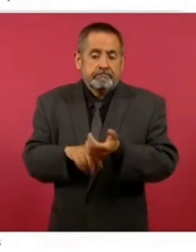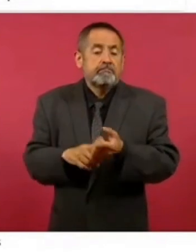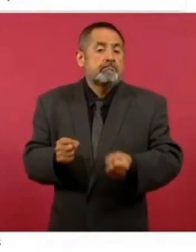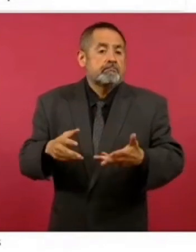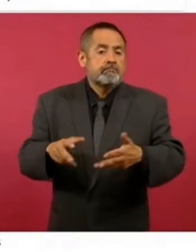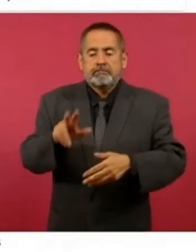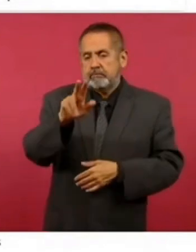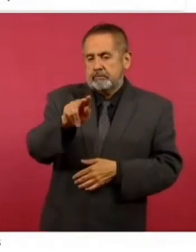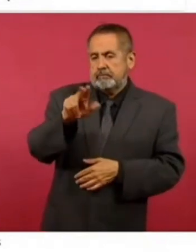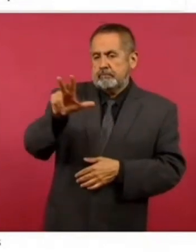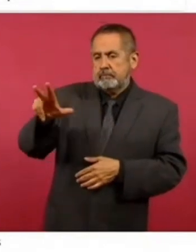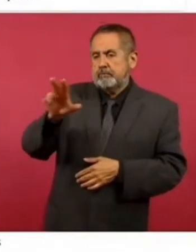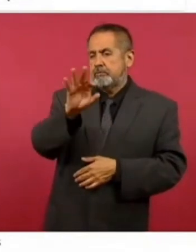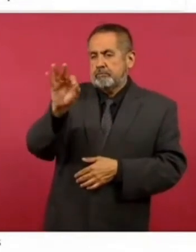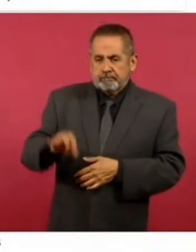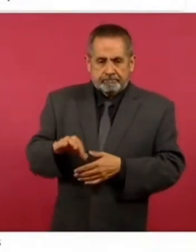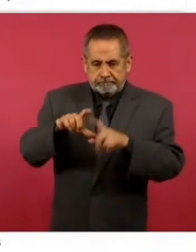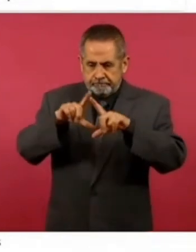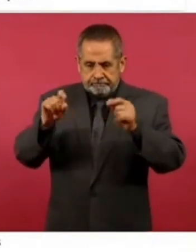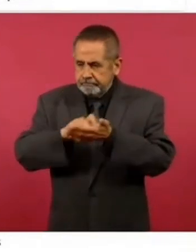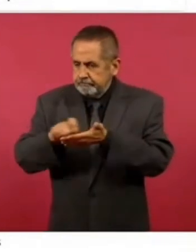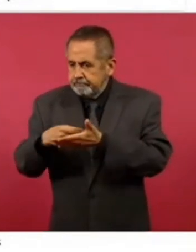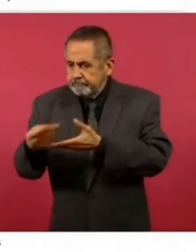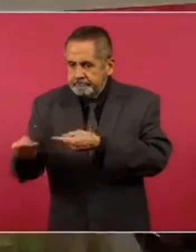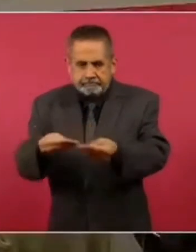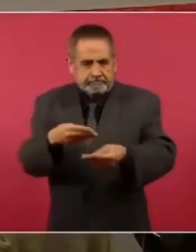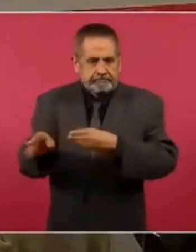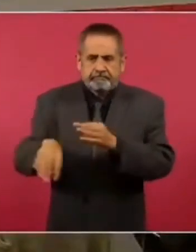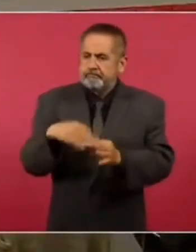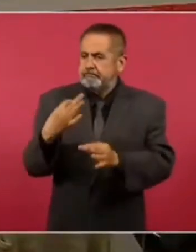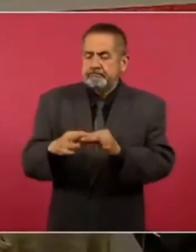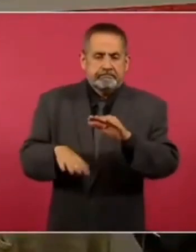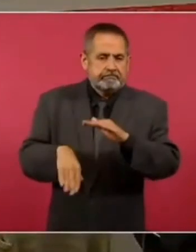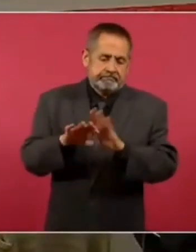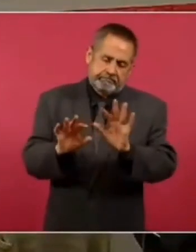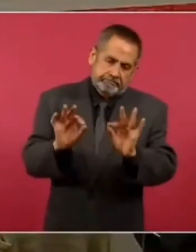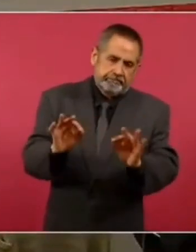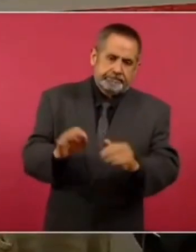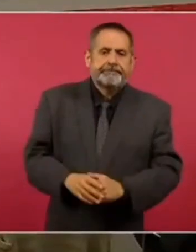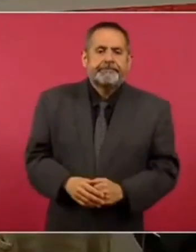88% de recetas surtidas. Es todo por mí, señor presidente. Muchas gracias, buenos días.